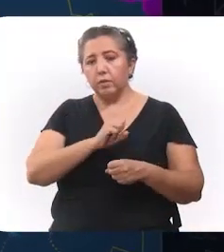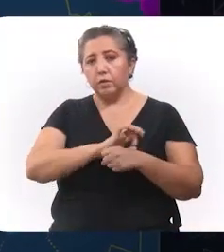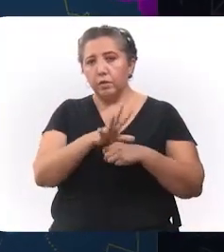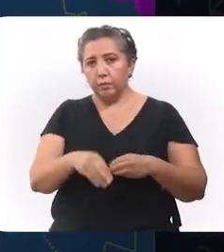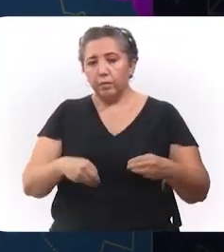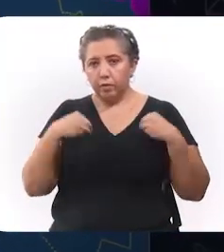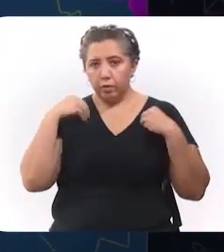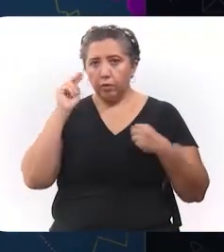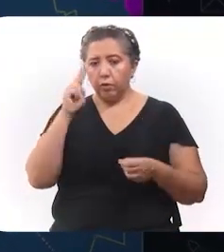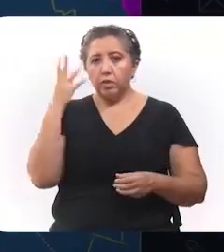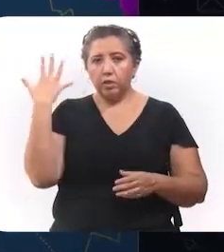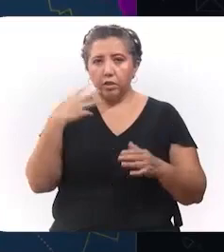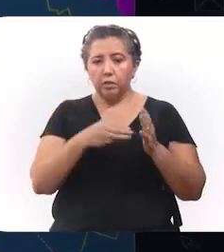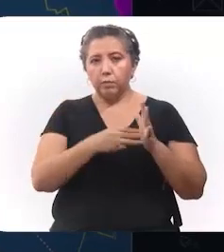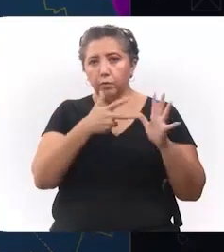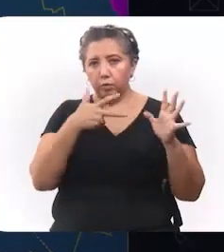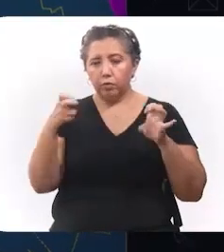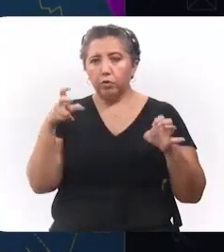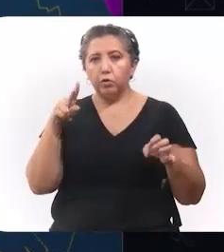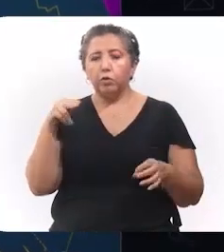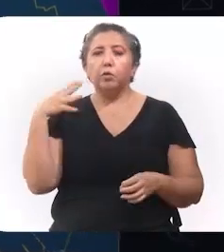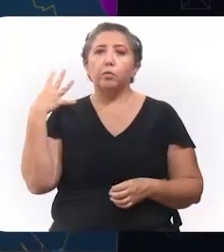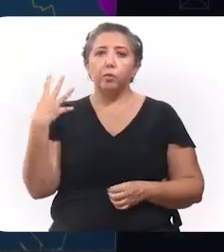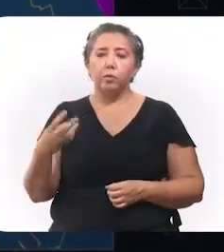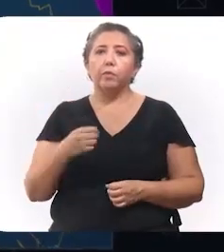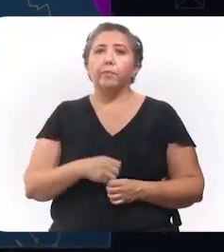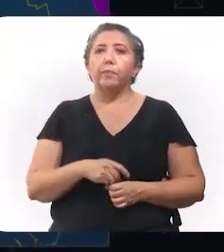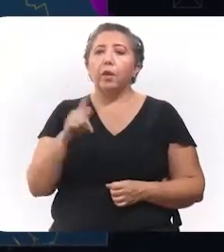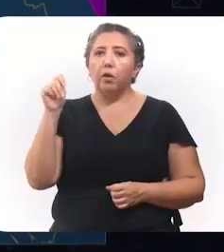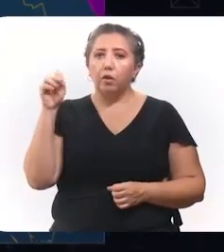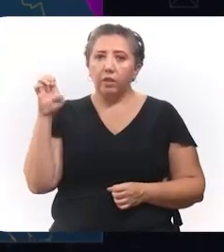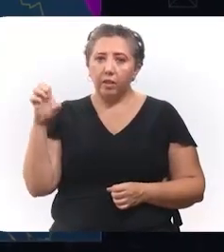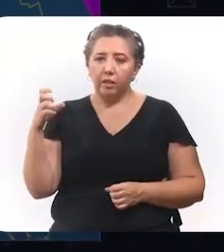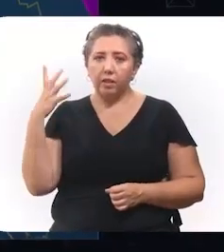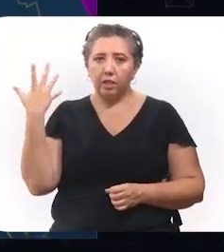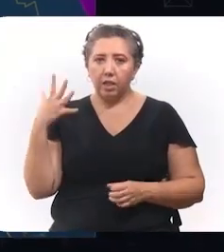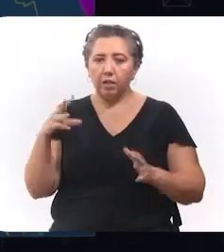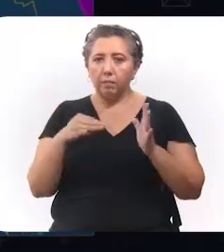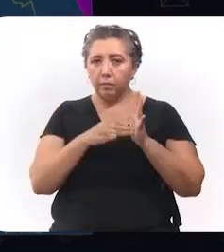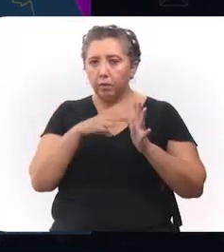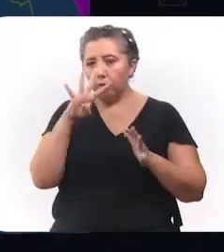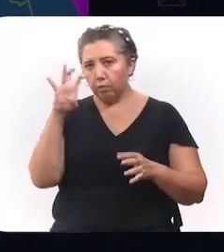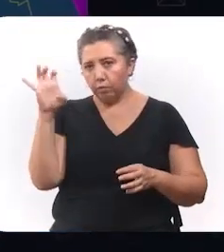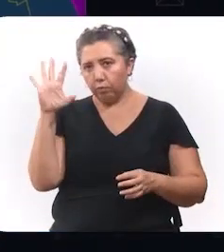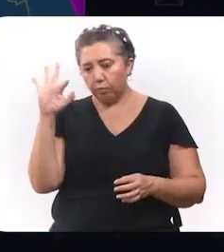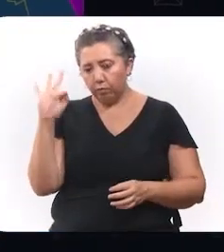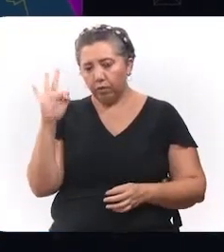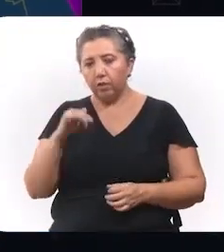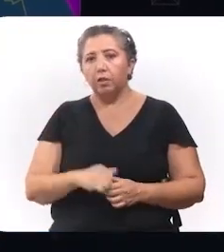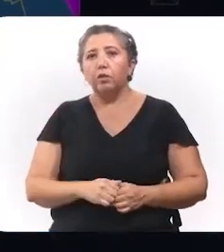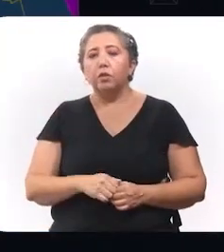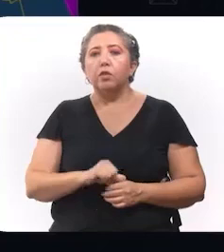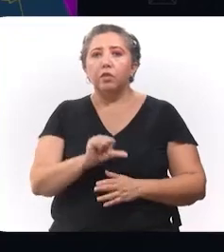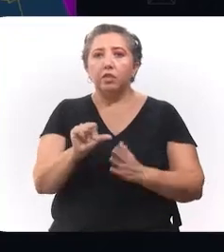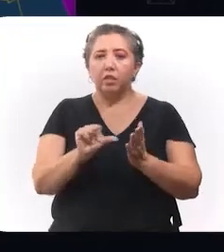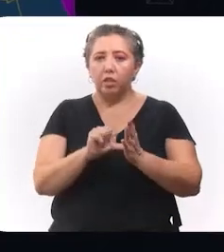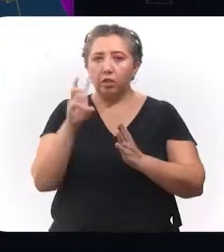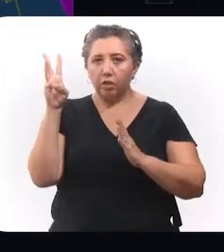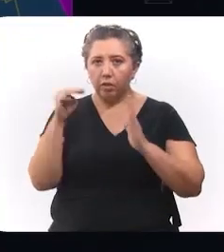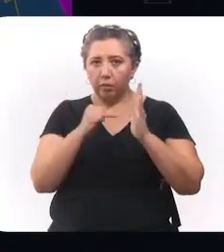en la zona norte 10.884, en la zona oriente 10.440, en la zona